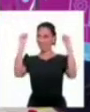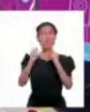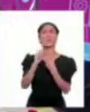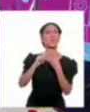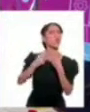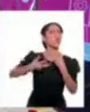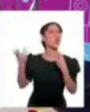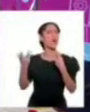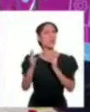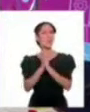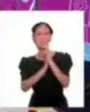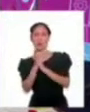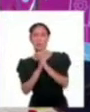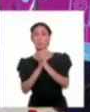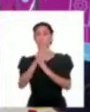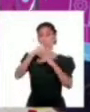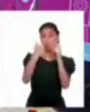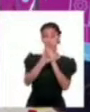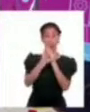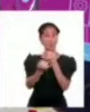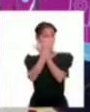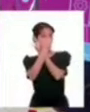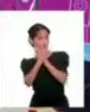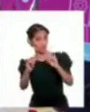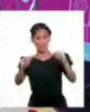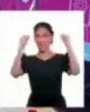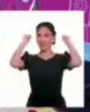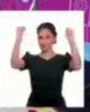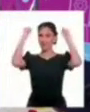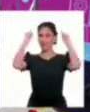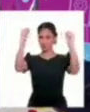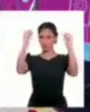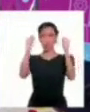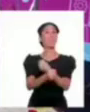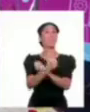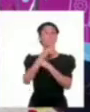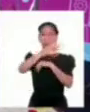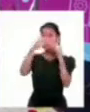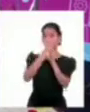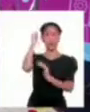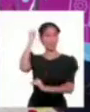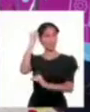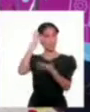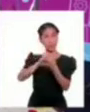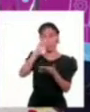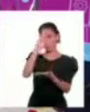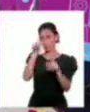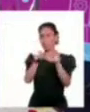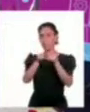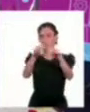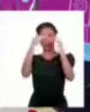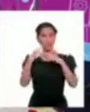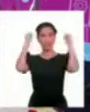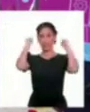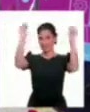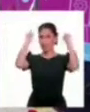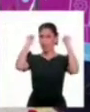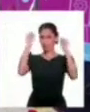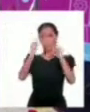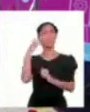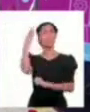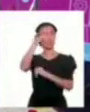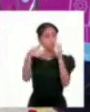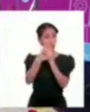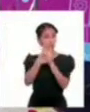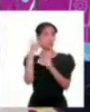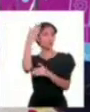de ellos es la gesta por la independencia, la lucha por el derecho a la educación y la lucha por participar de las decisiones